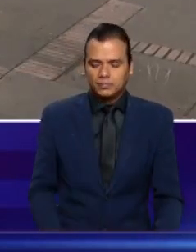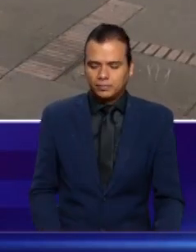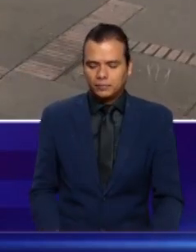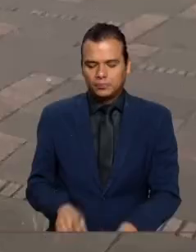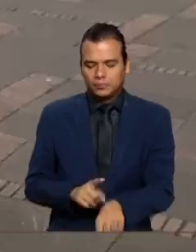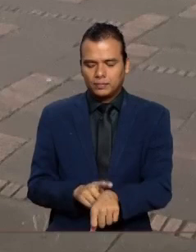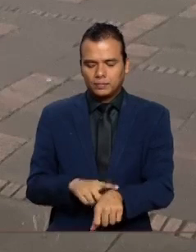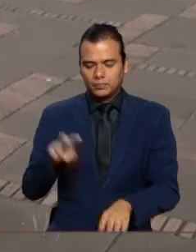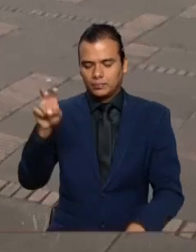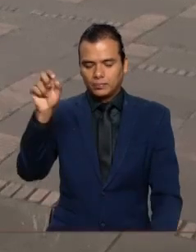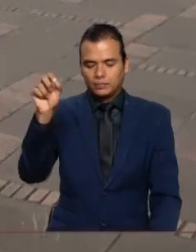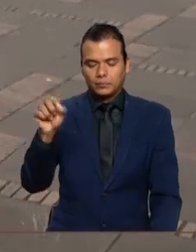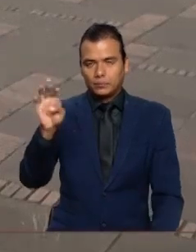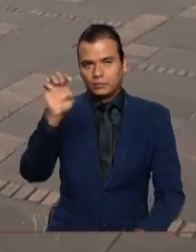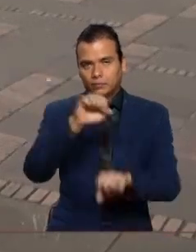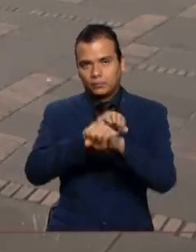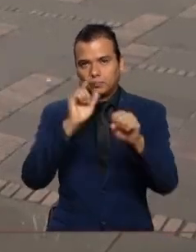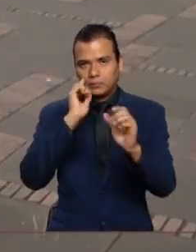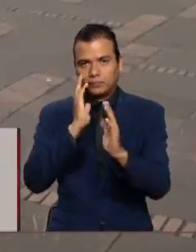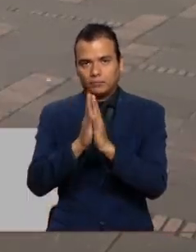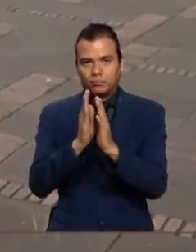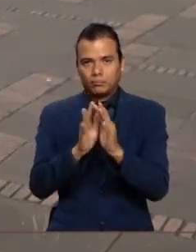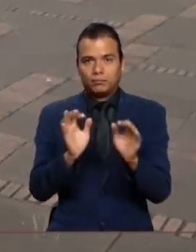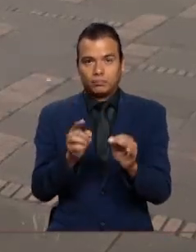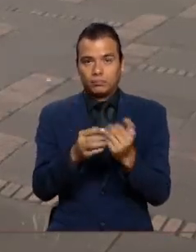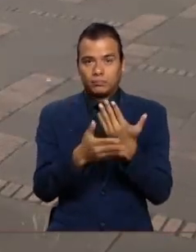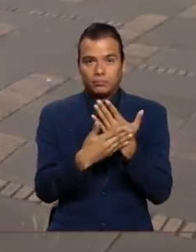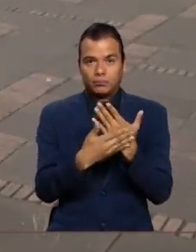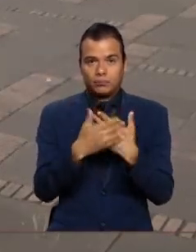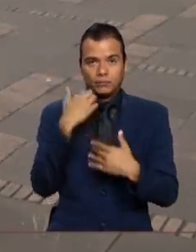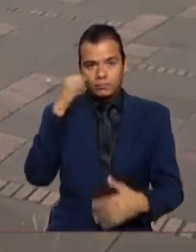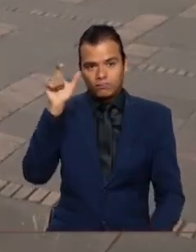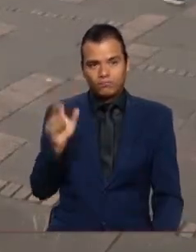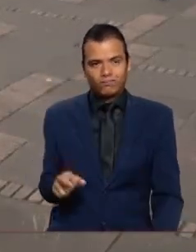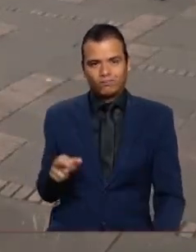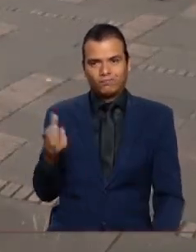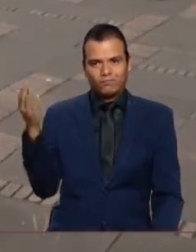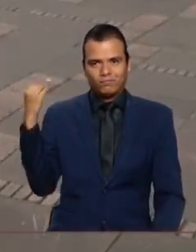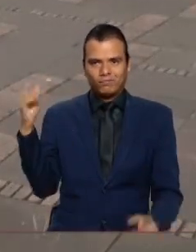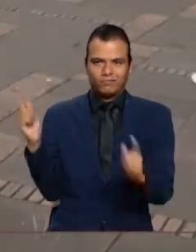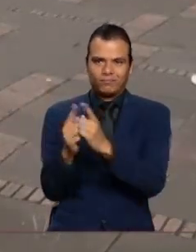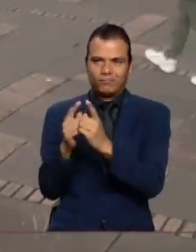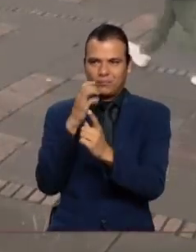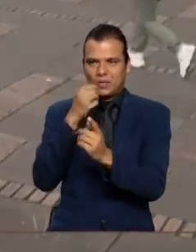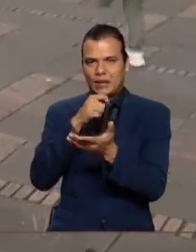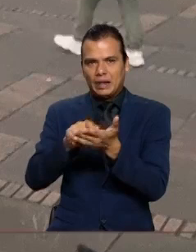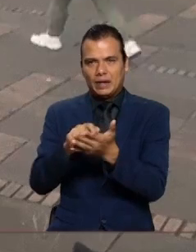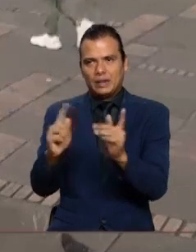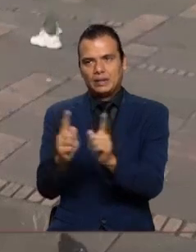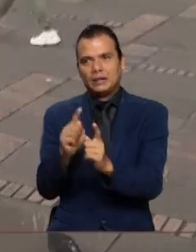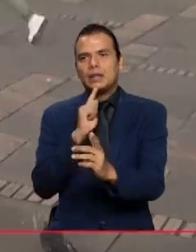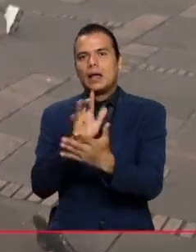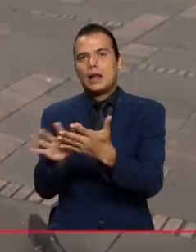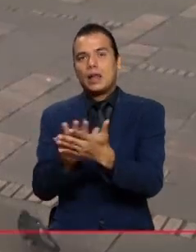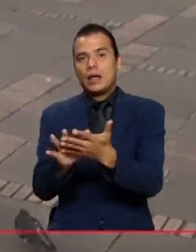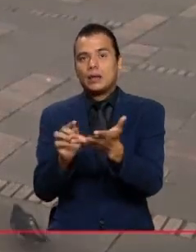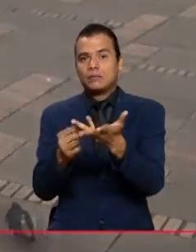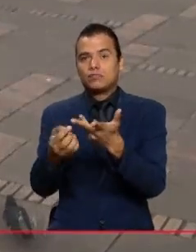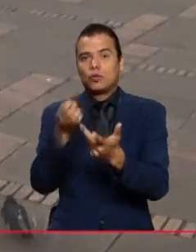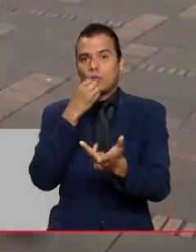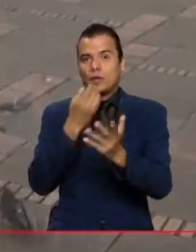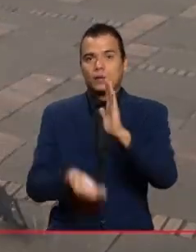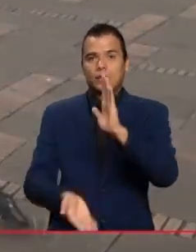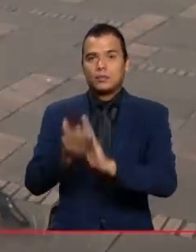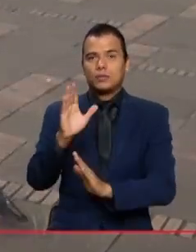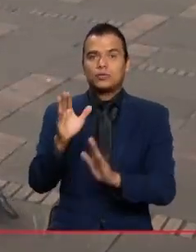Siete de la mañana, 9 minutos. Mire, Gigi, así como lo decía el invitado que tenía nuestro compañero John Alex, estas alzas, estas posibles